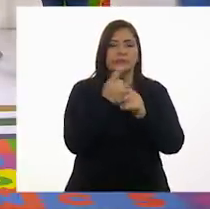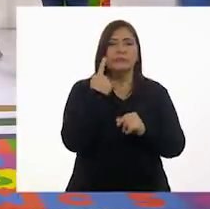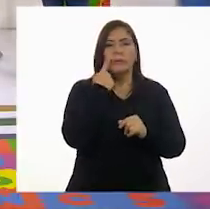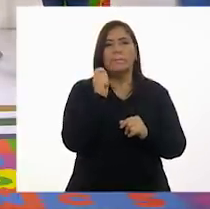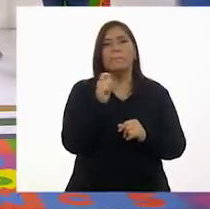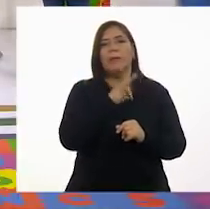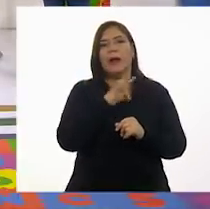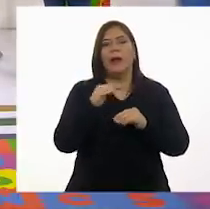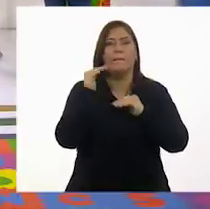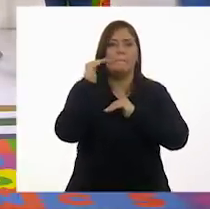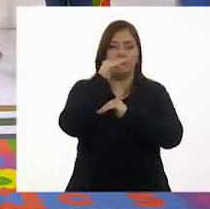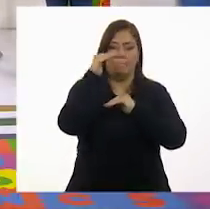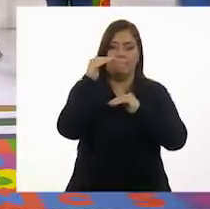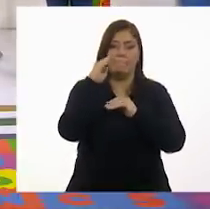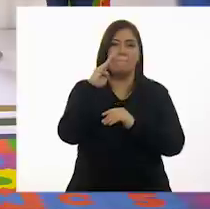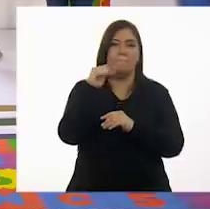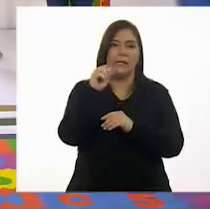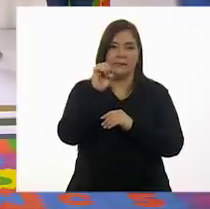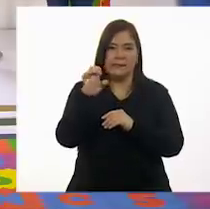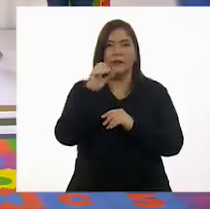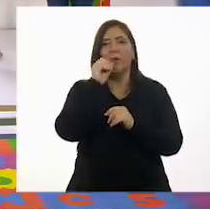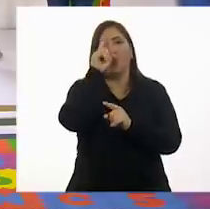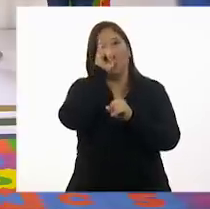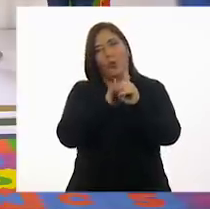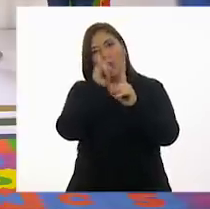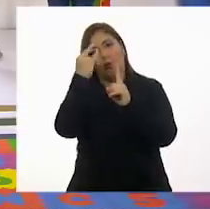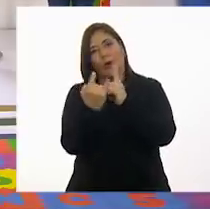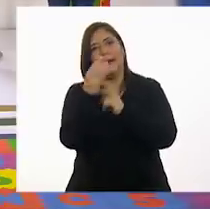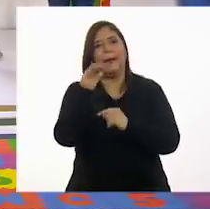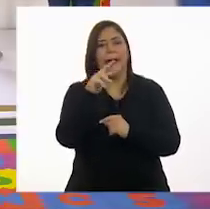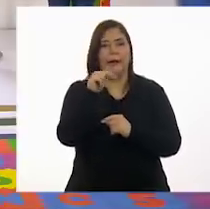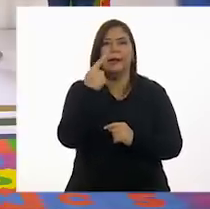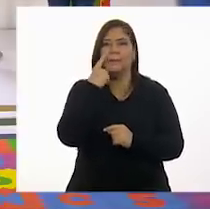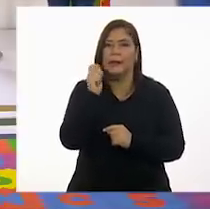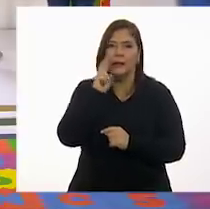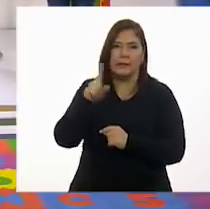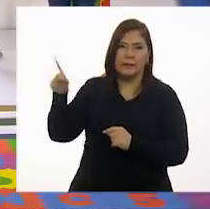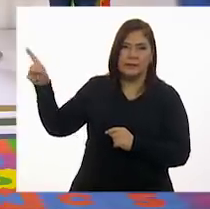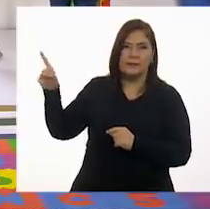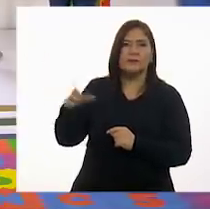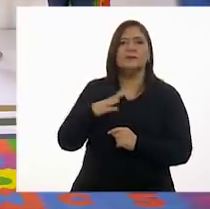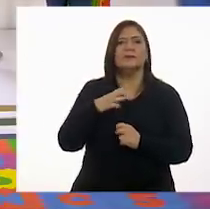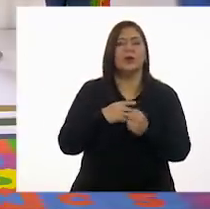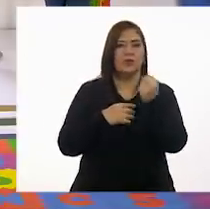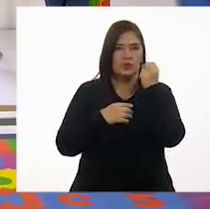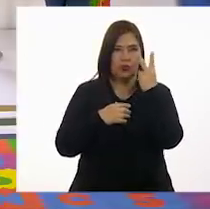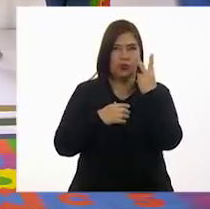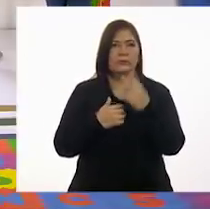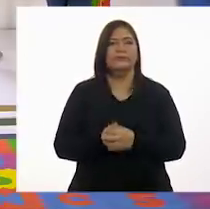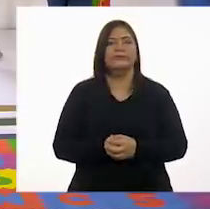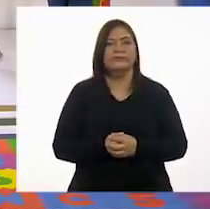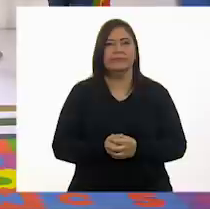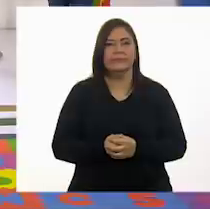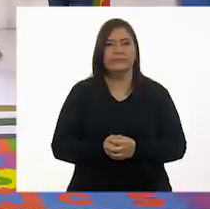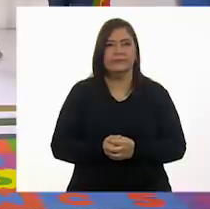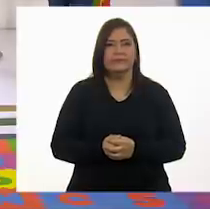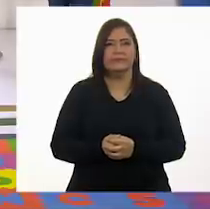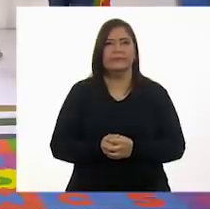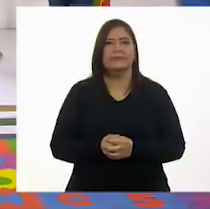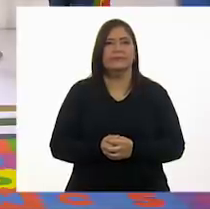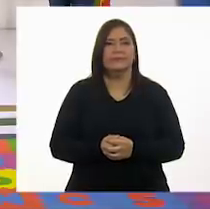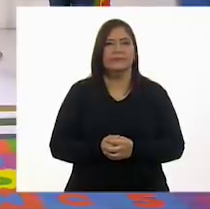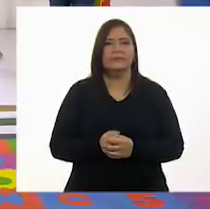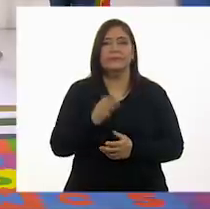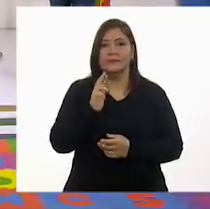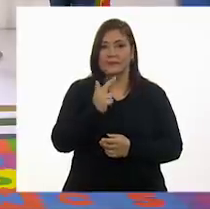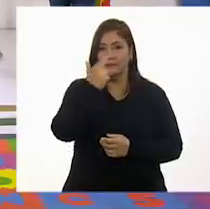y de las bases. Así es. Bueno, llevamos dos. Dos. Nos faltan. Tres. Tres,